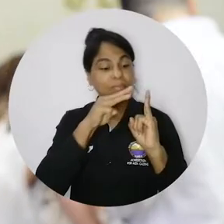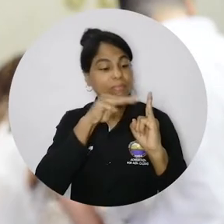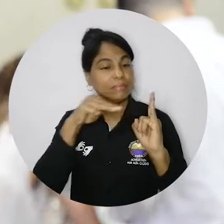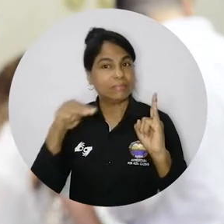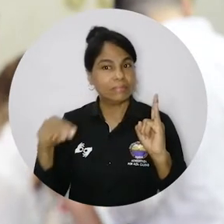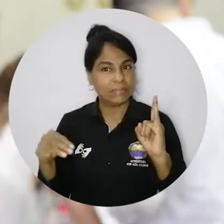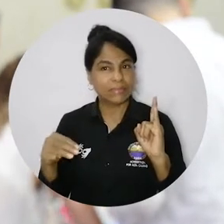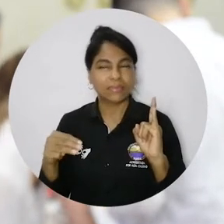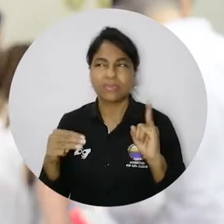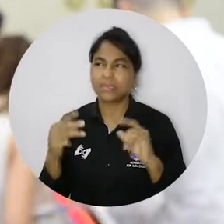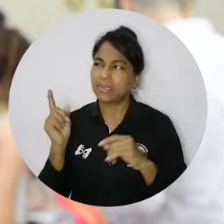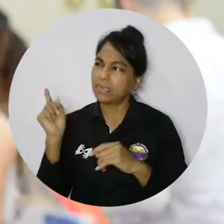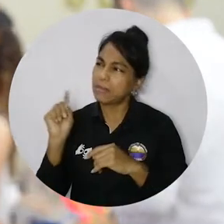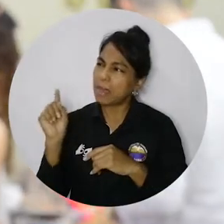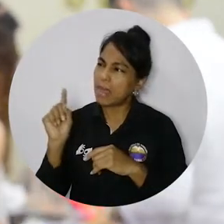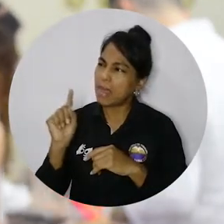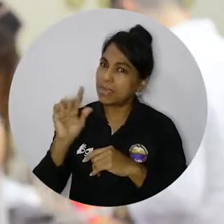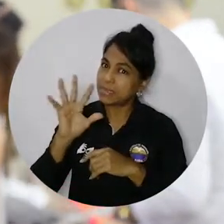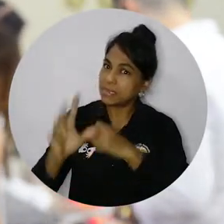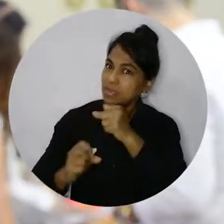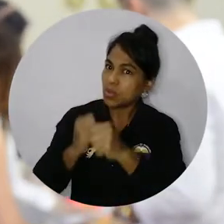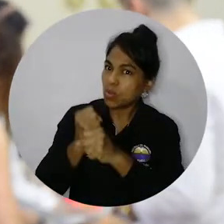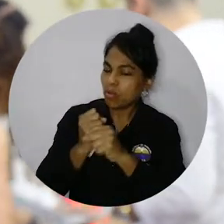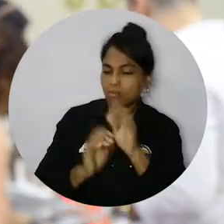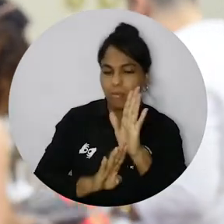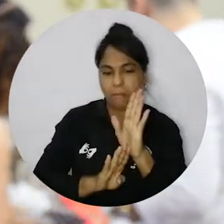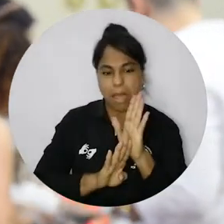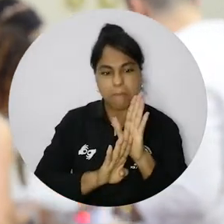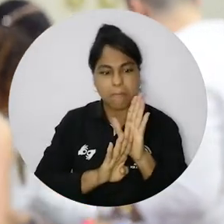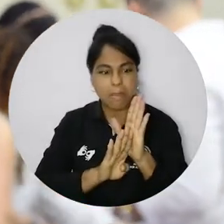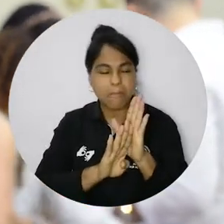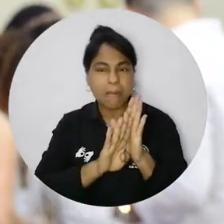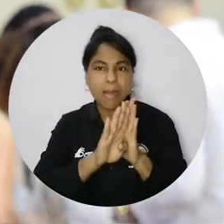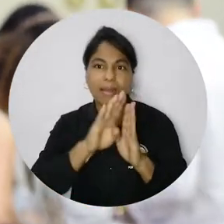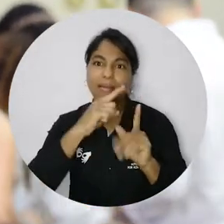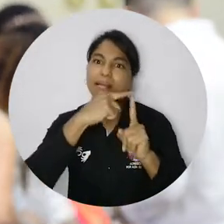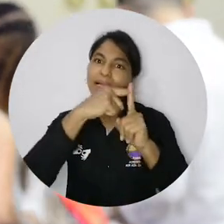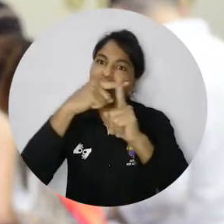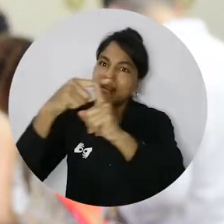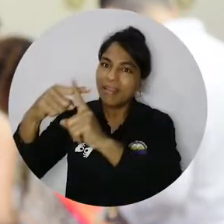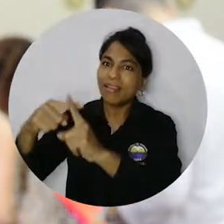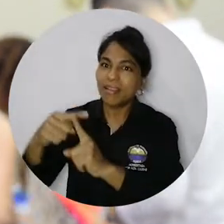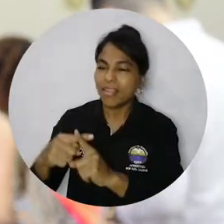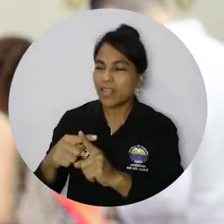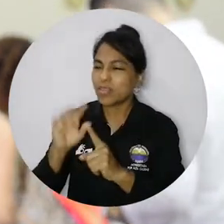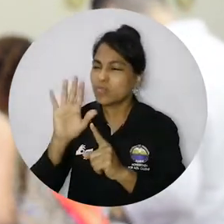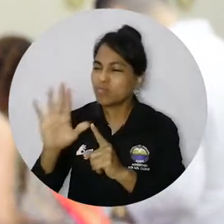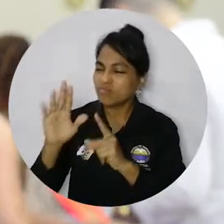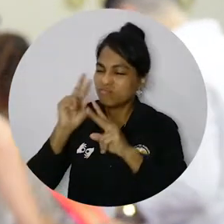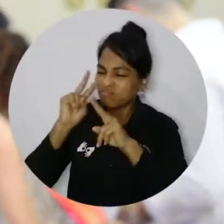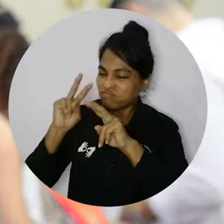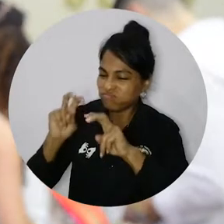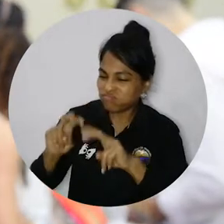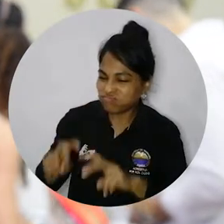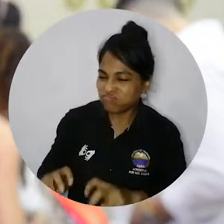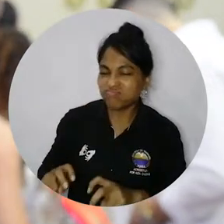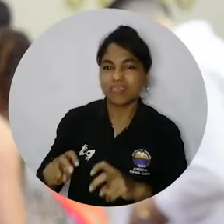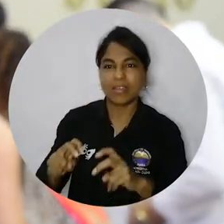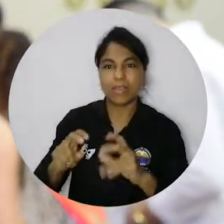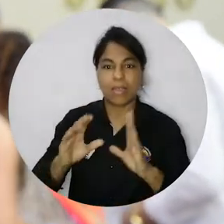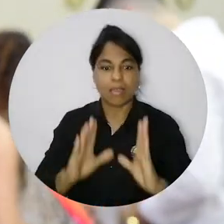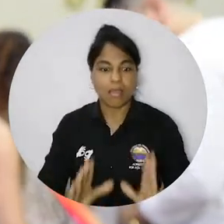La Universidad del Magdalena en los últimos cinco años viene avanzando muy positivamente en todas las mediciones de investigación.